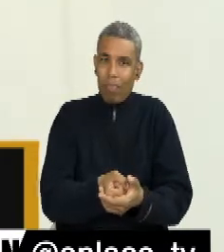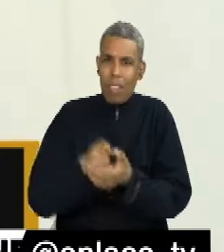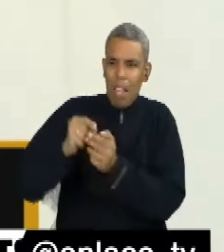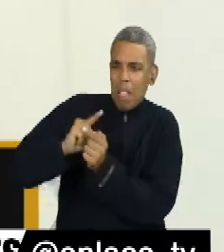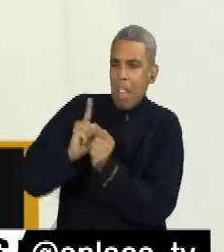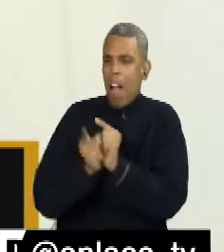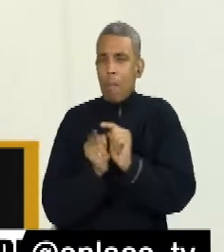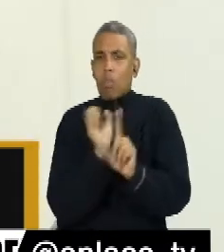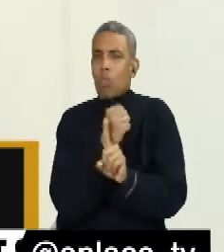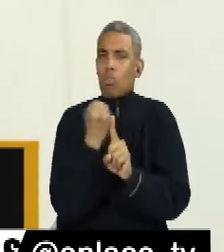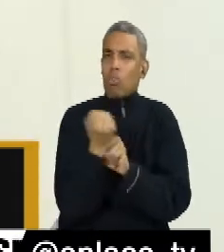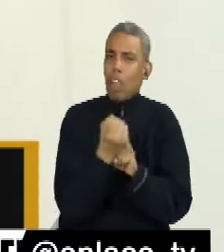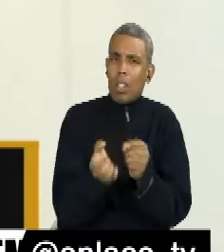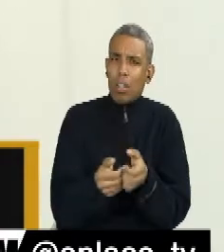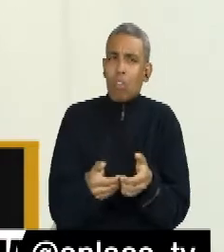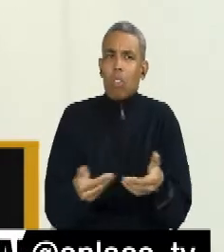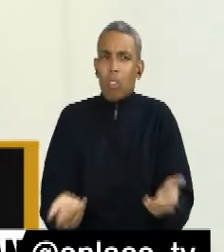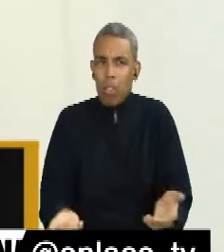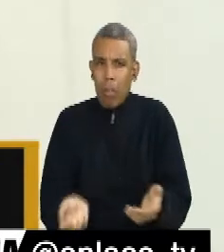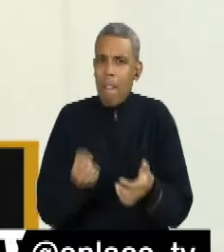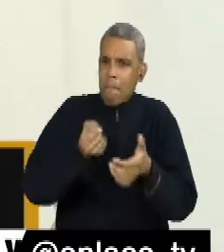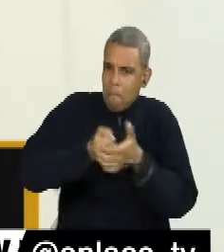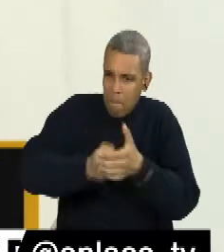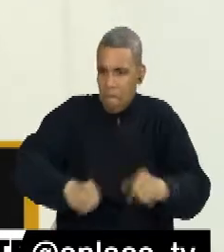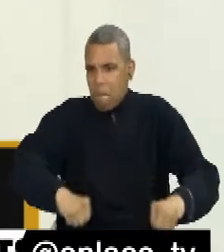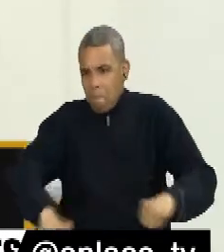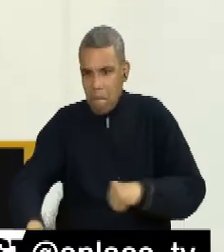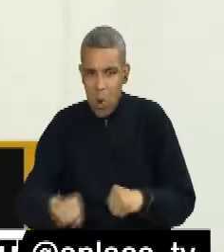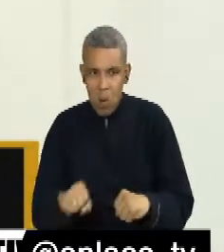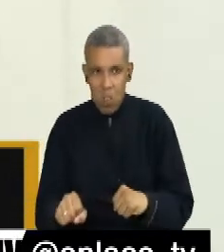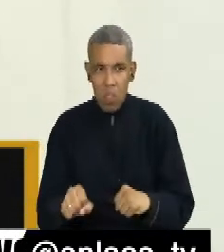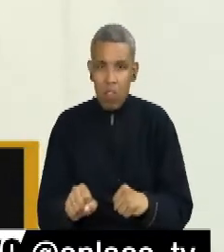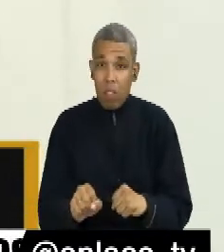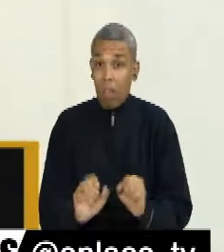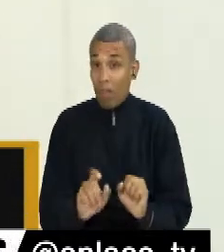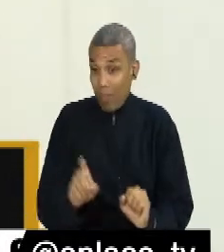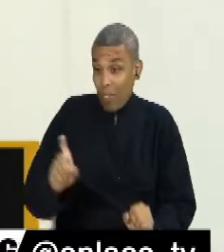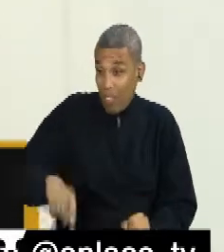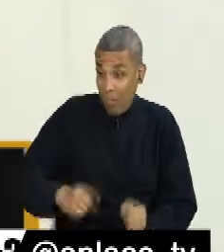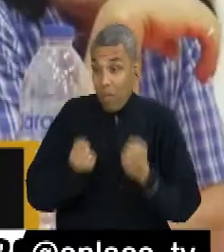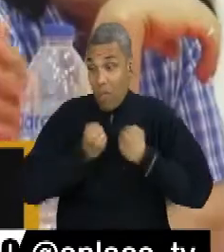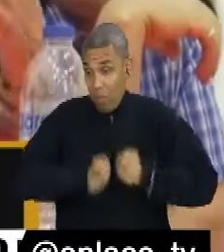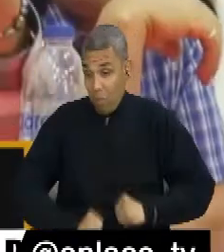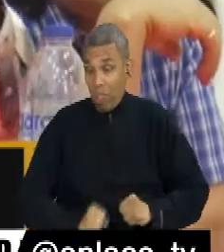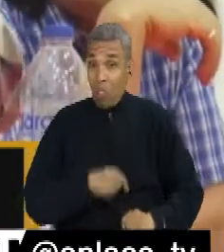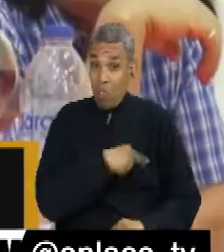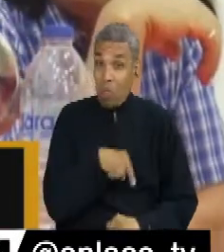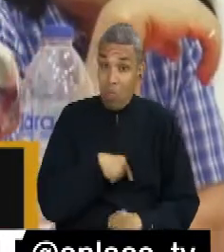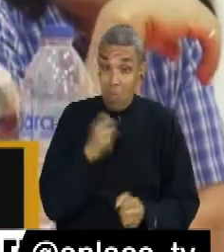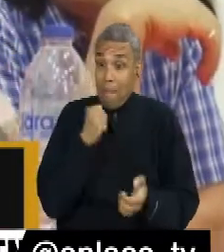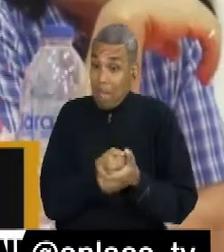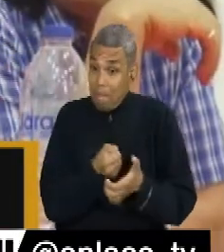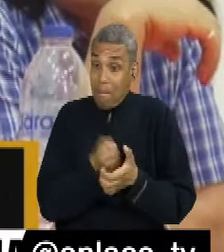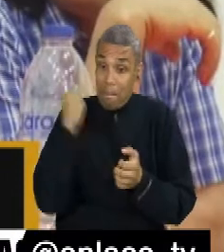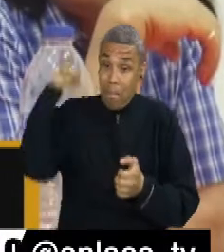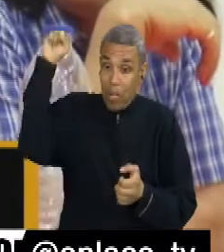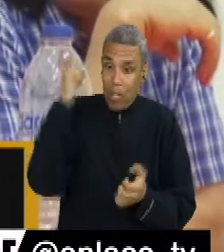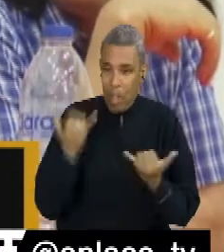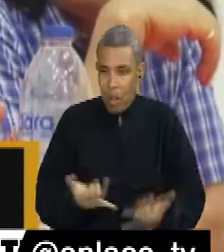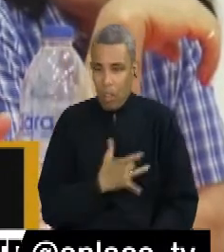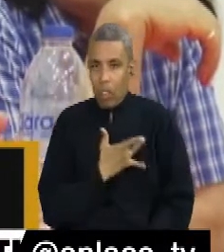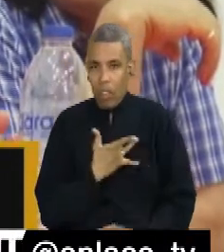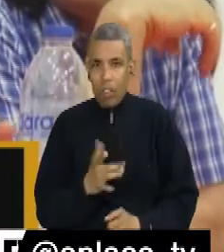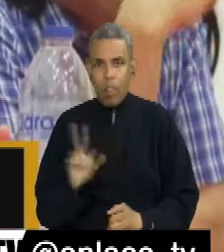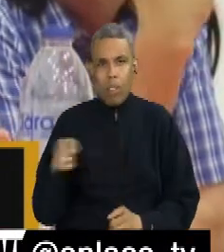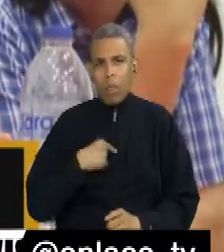es exactamente en la acción de las organizaciones y de sus integrantes. Finalmente, el vocero de las FARC confió en los